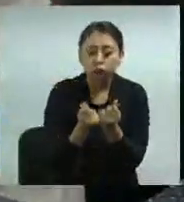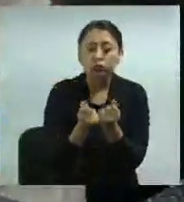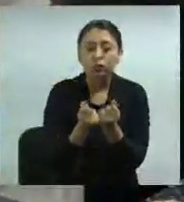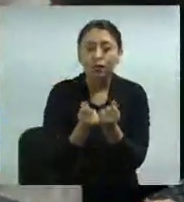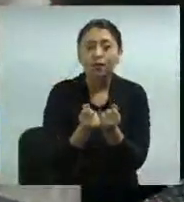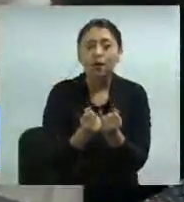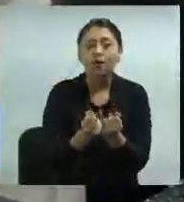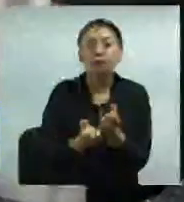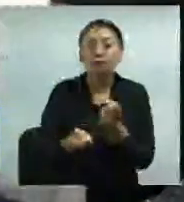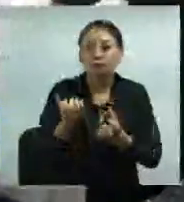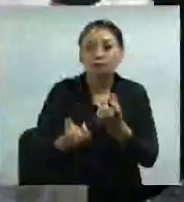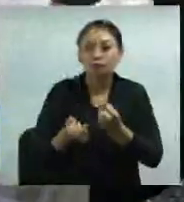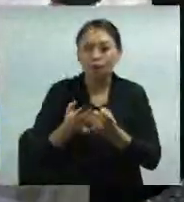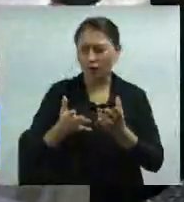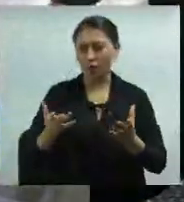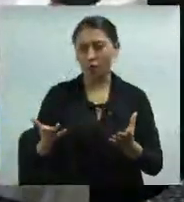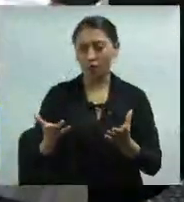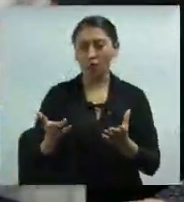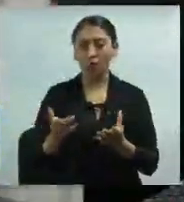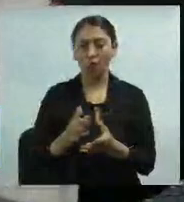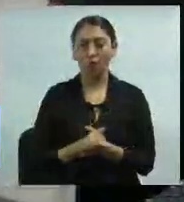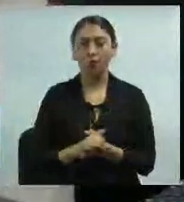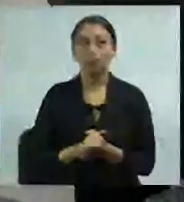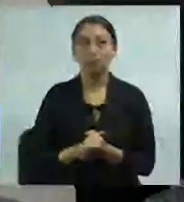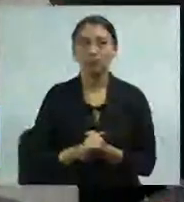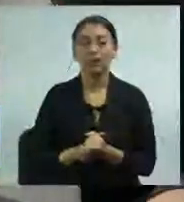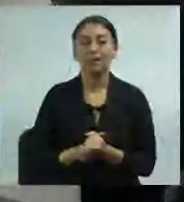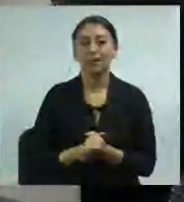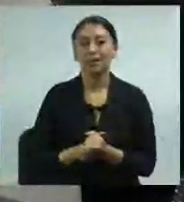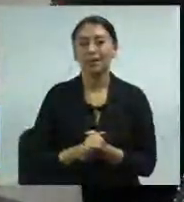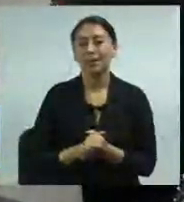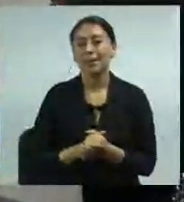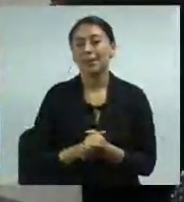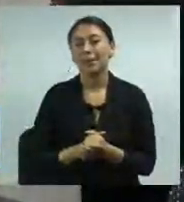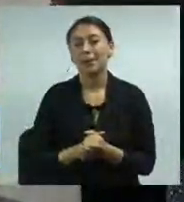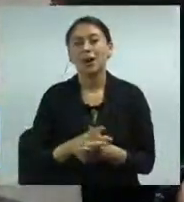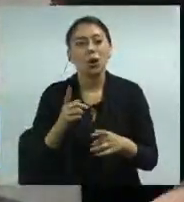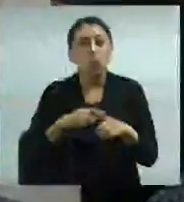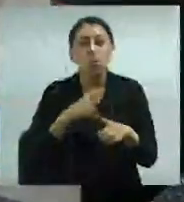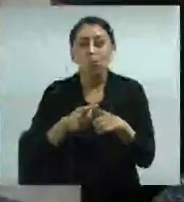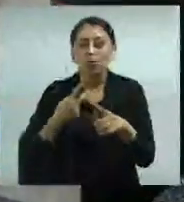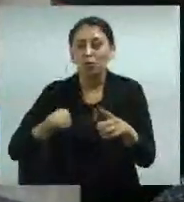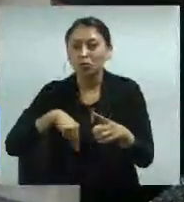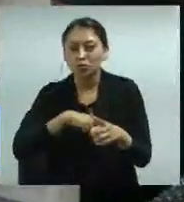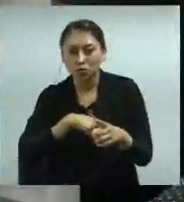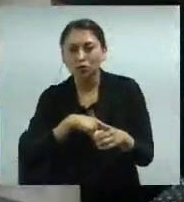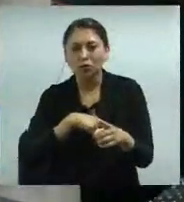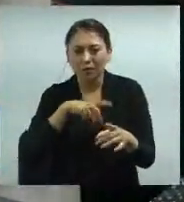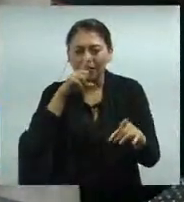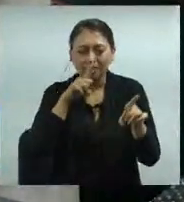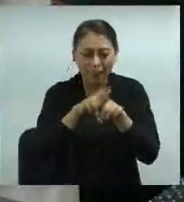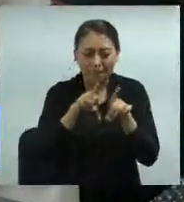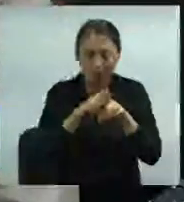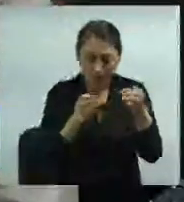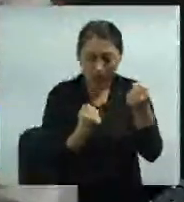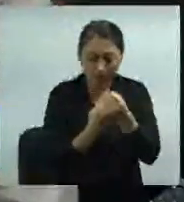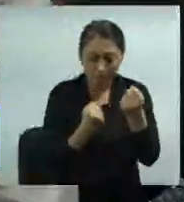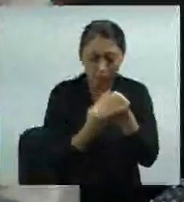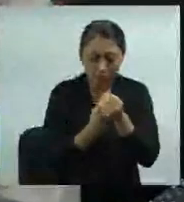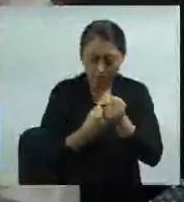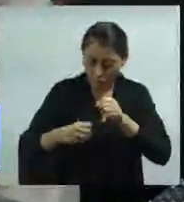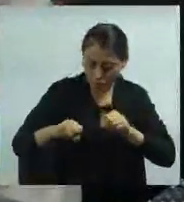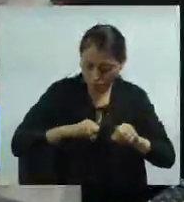realmente. Porque, digamos, y más ridículo es que cuando nosotros caemos en ese juego, porque realmente